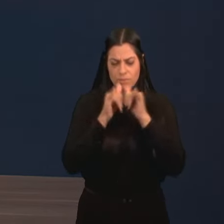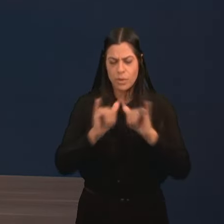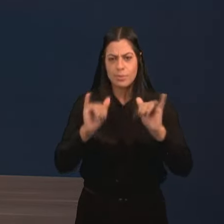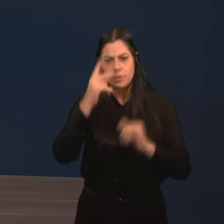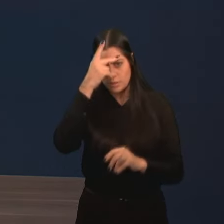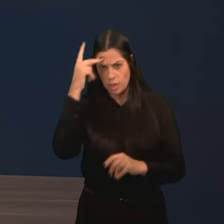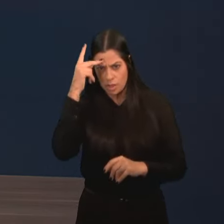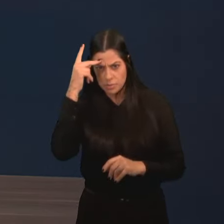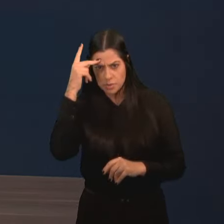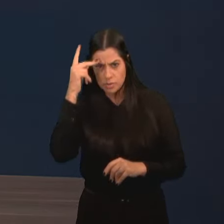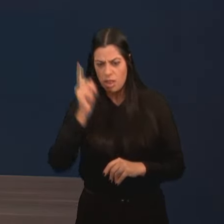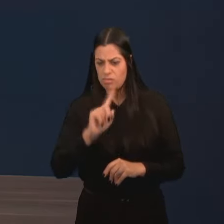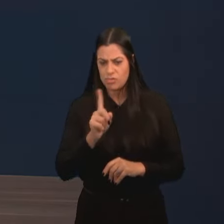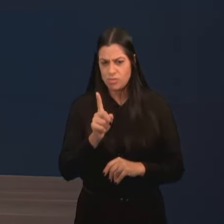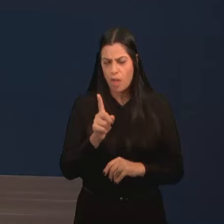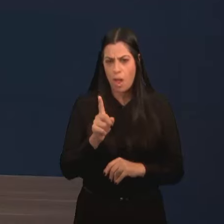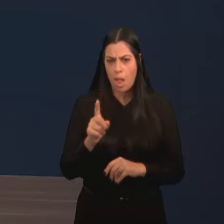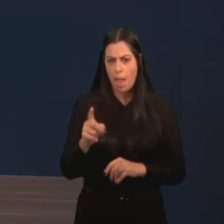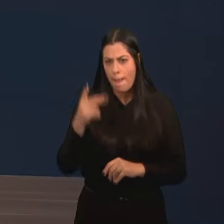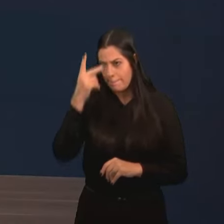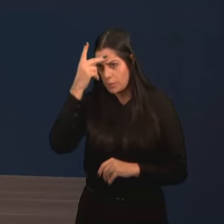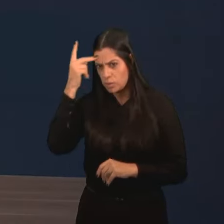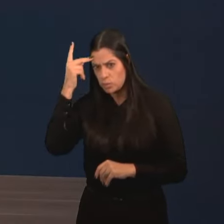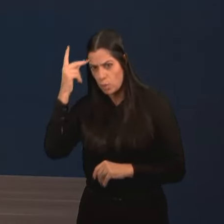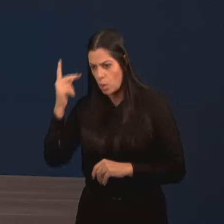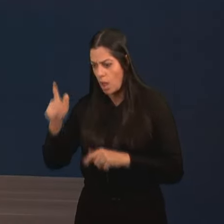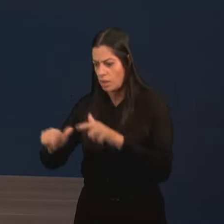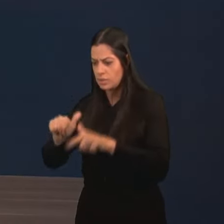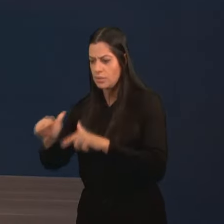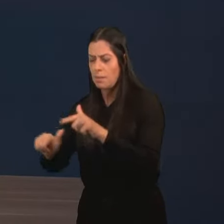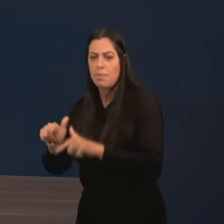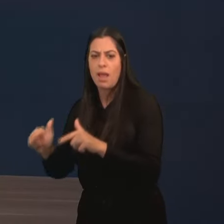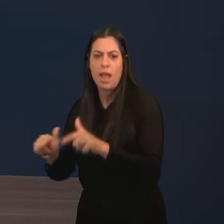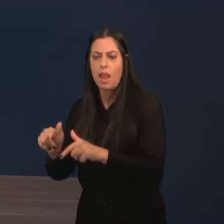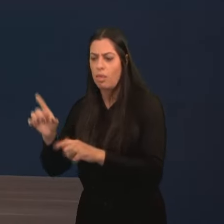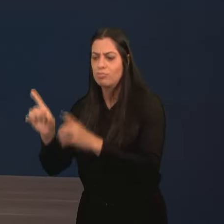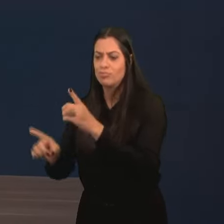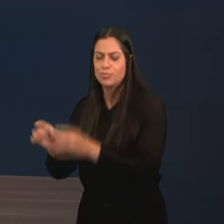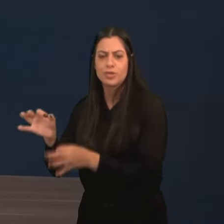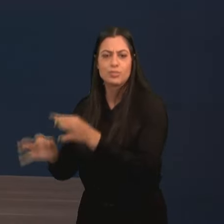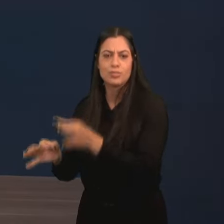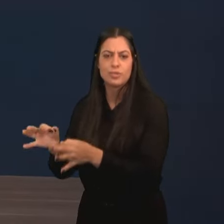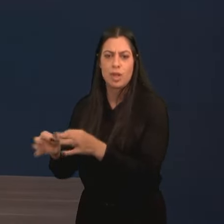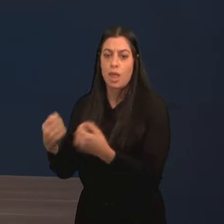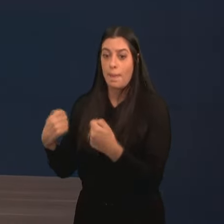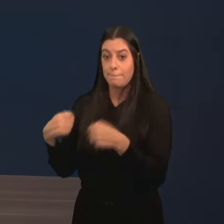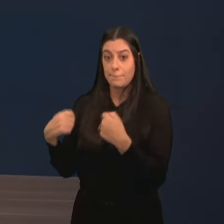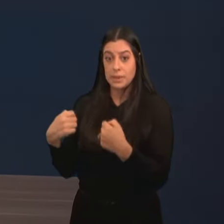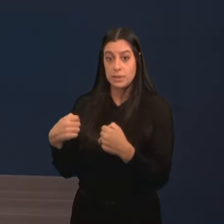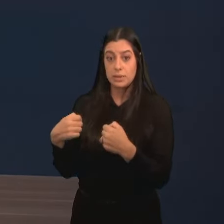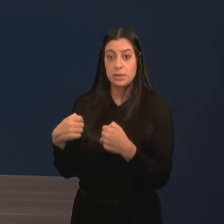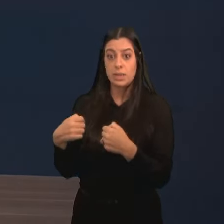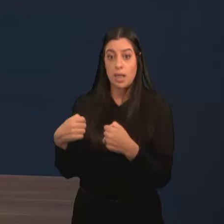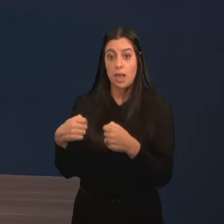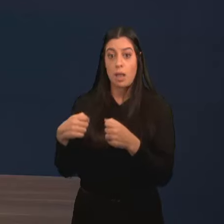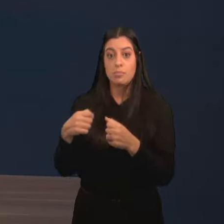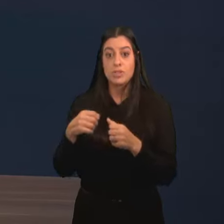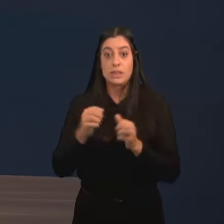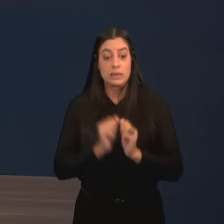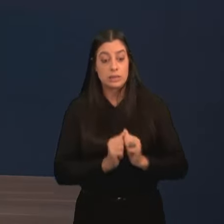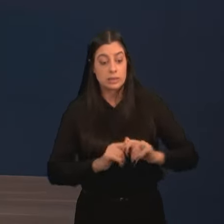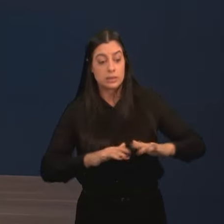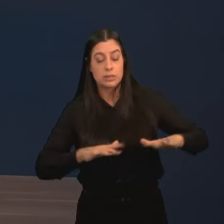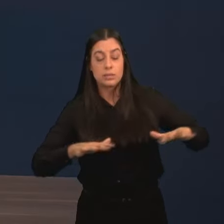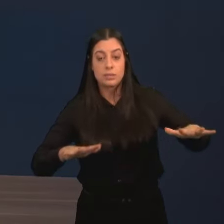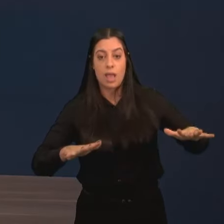todas las personas, no solo los que son llamados operadores y operadoras del derecho. Nosotros necesitamos hablar de la iniciación